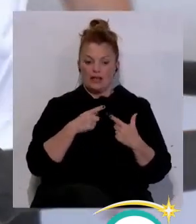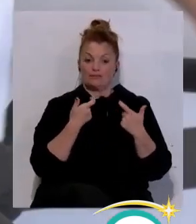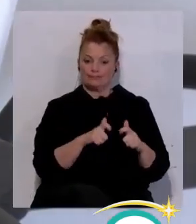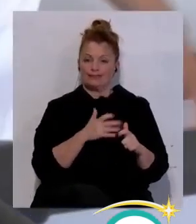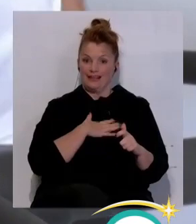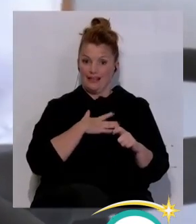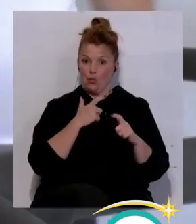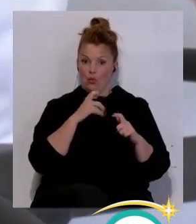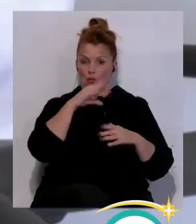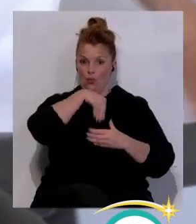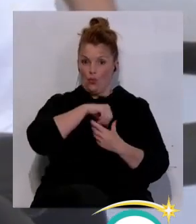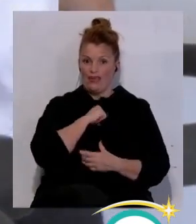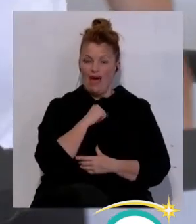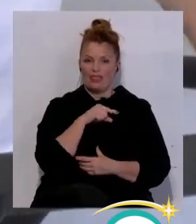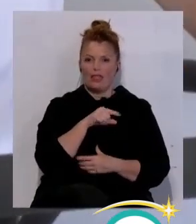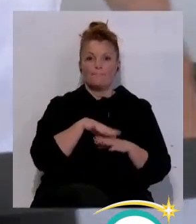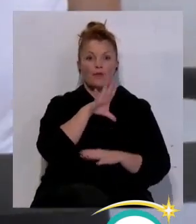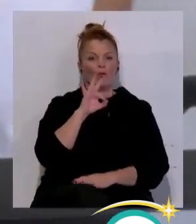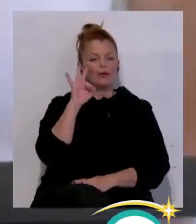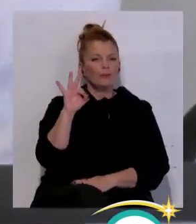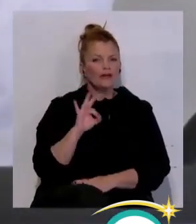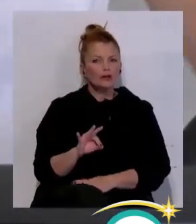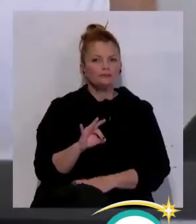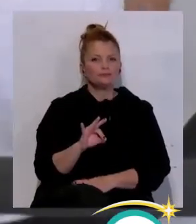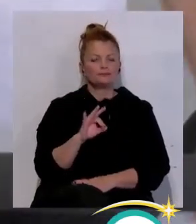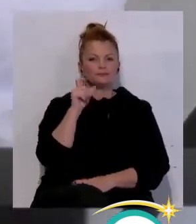es el 50%